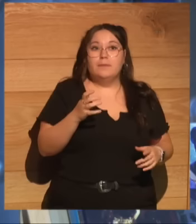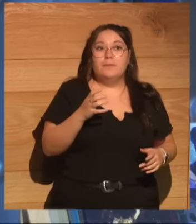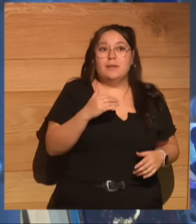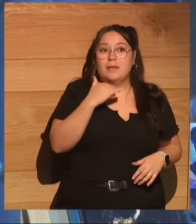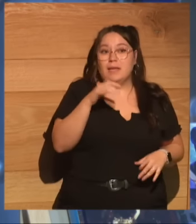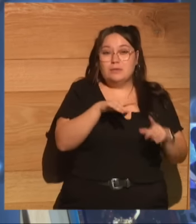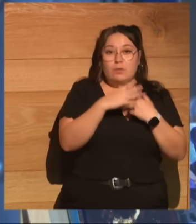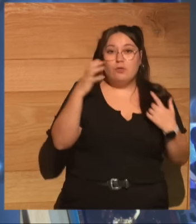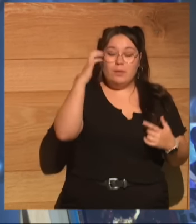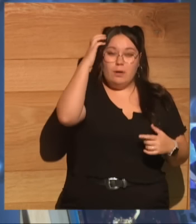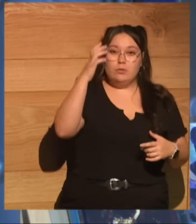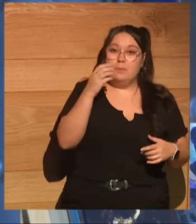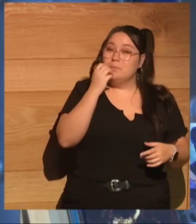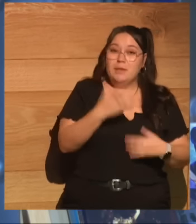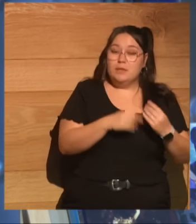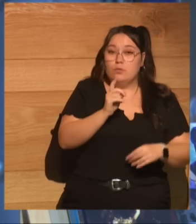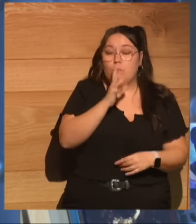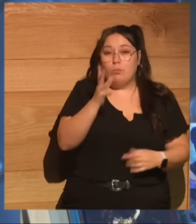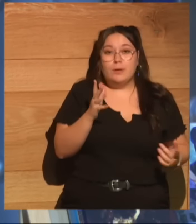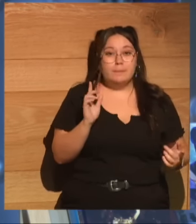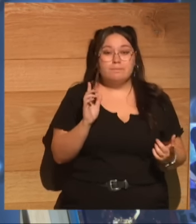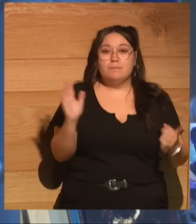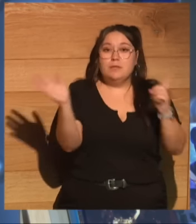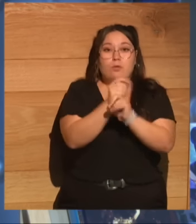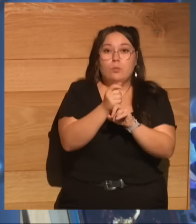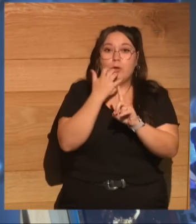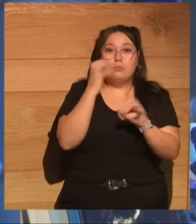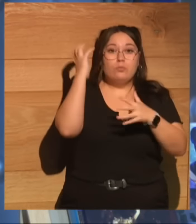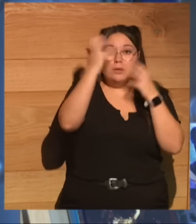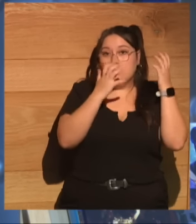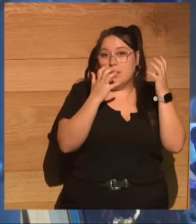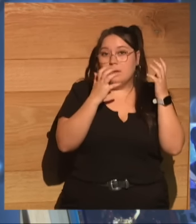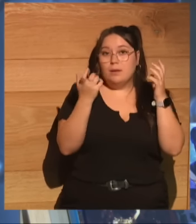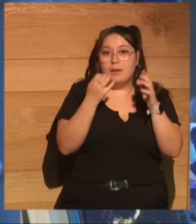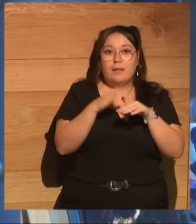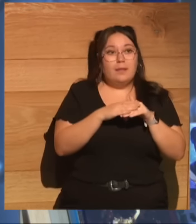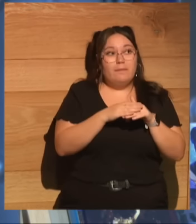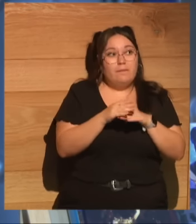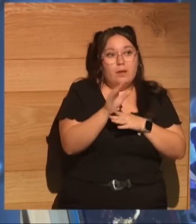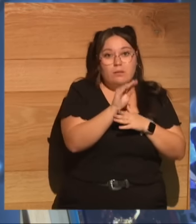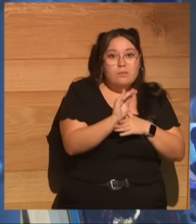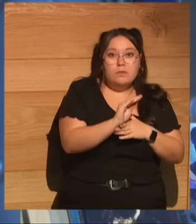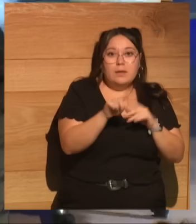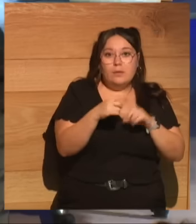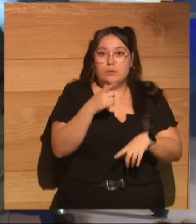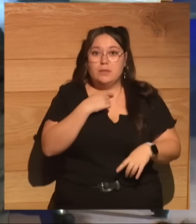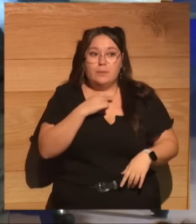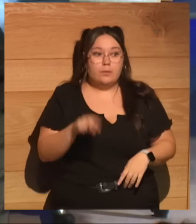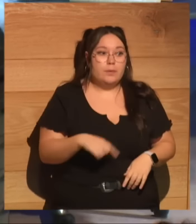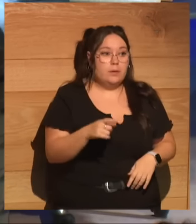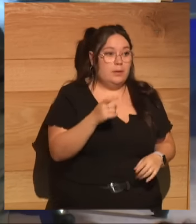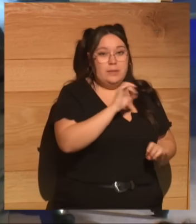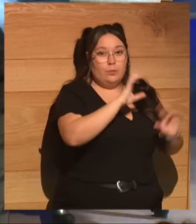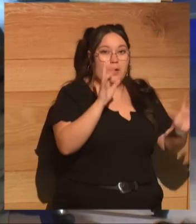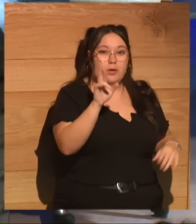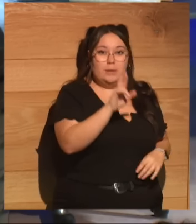aún no están bien hechas, porque se está encontrando con un animal que tiene que domesticar sobre la marcha y con el que se está divirtiendo. Se ve muy claro que